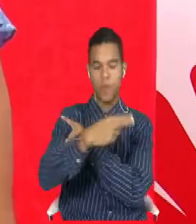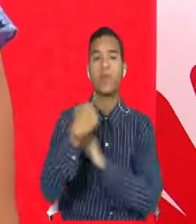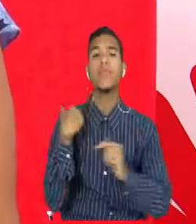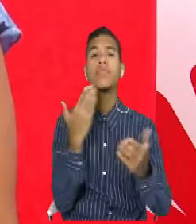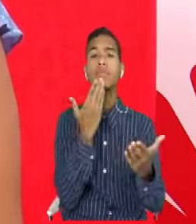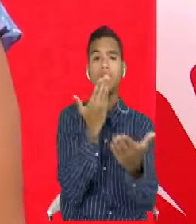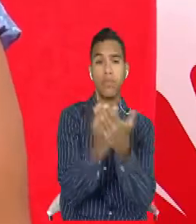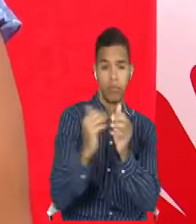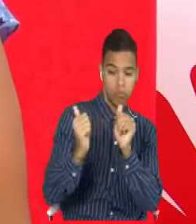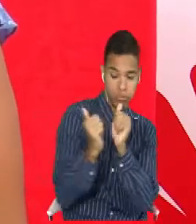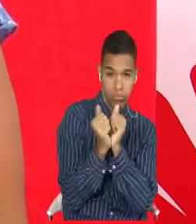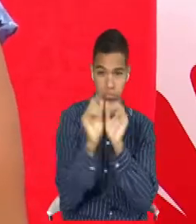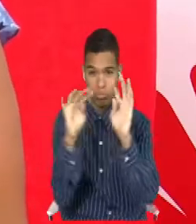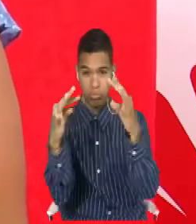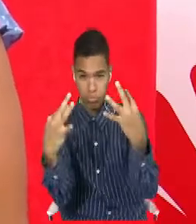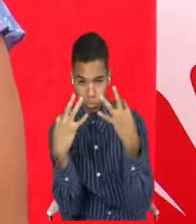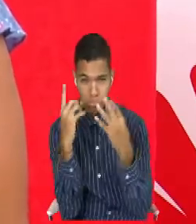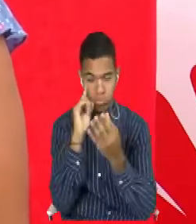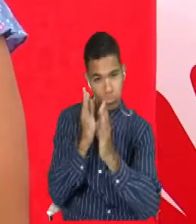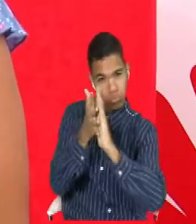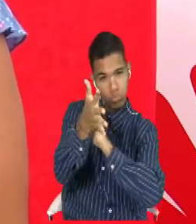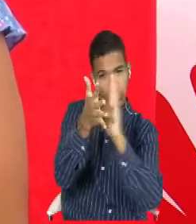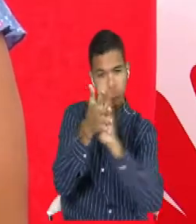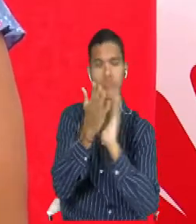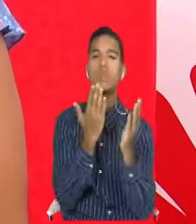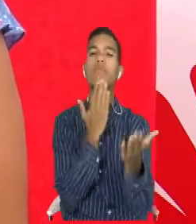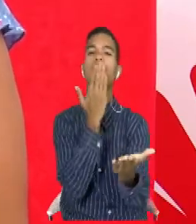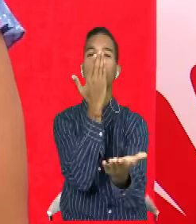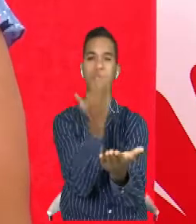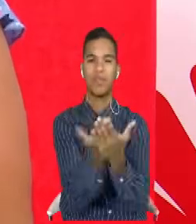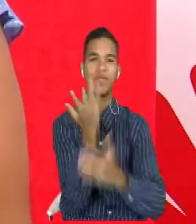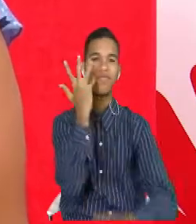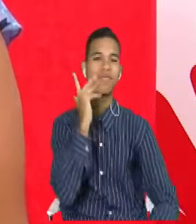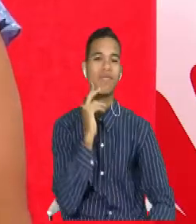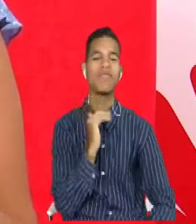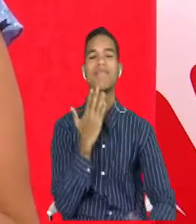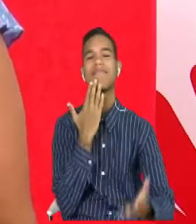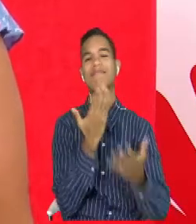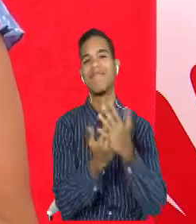nosotros. Muchísimas gracias por dejarnos entrar a sus hogares todos los días. Que pasen